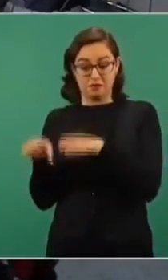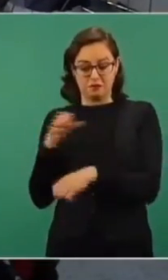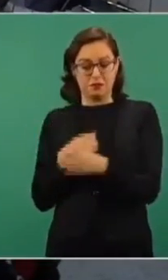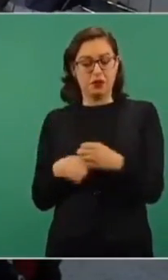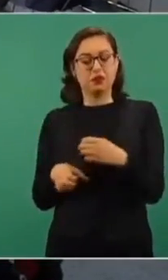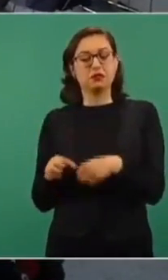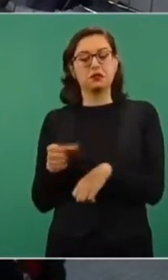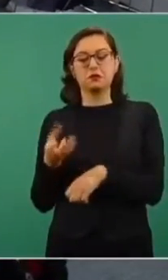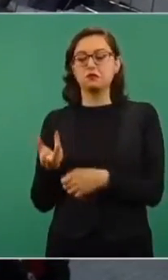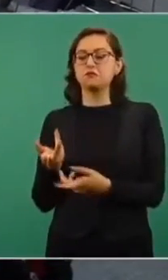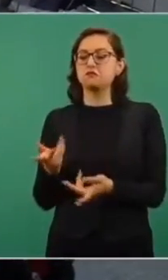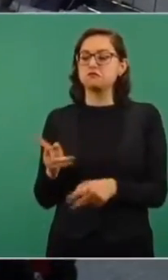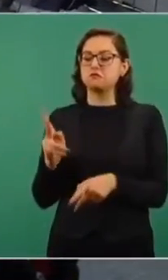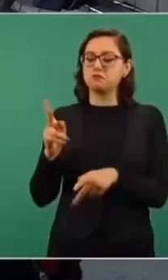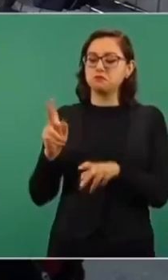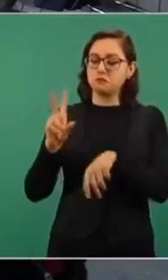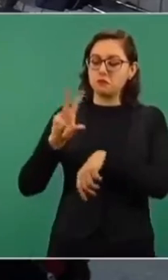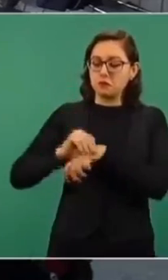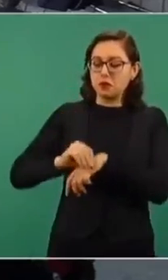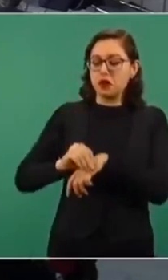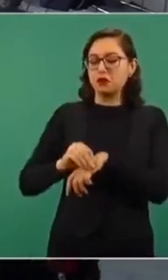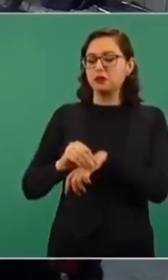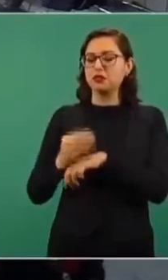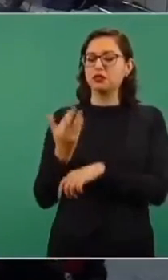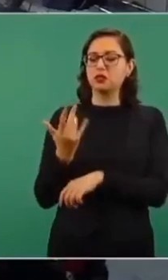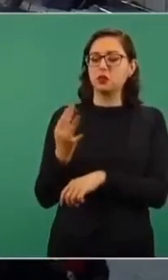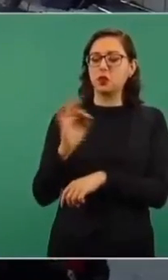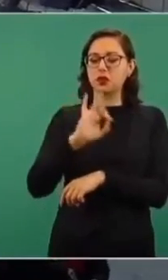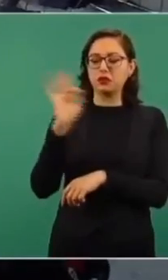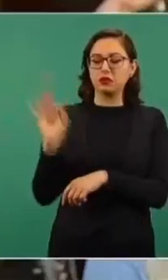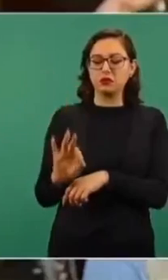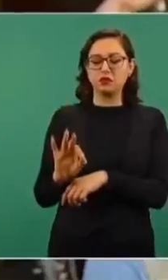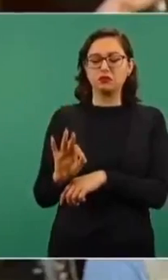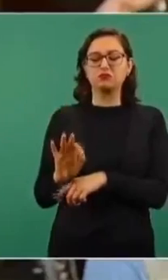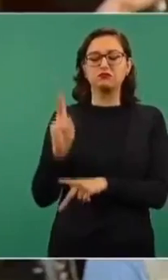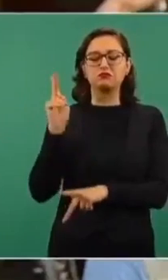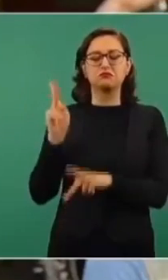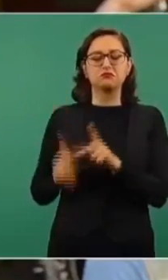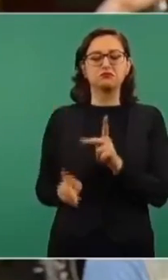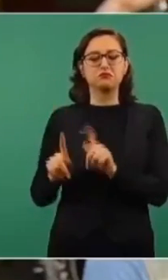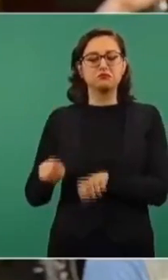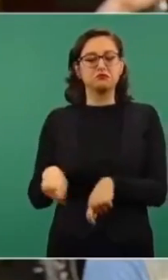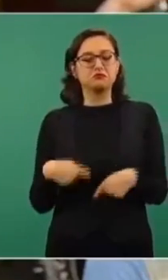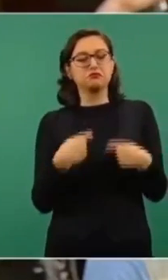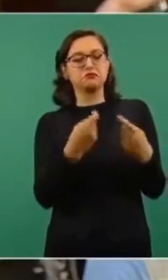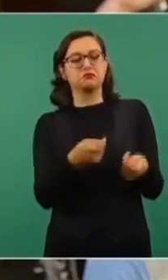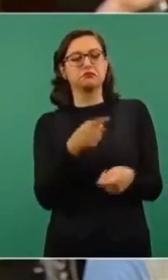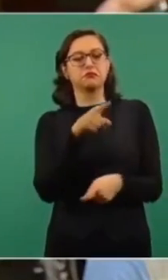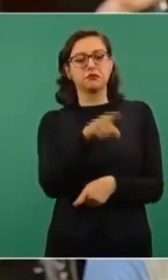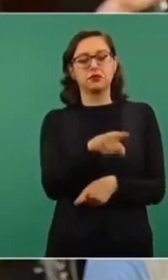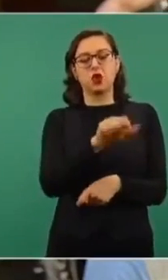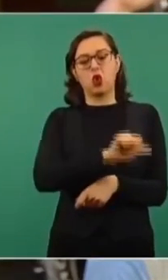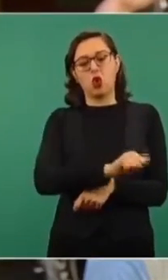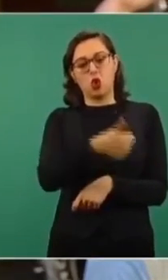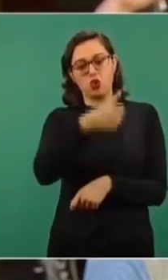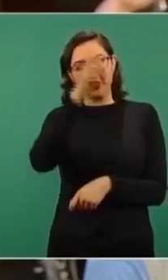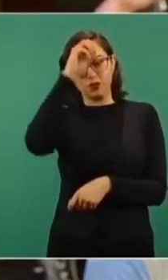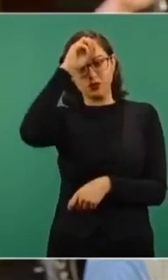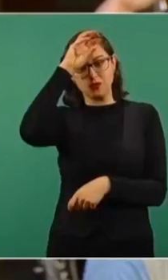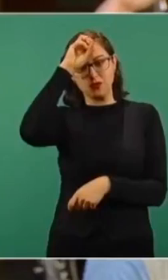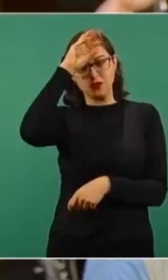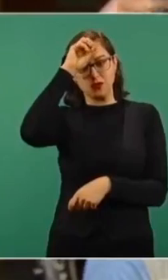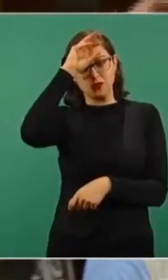vendió su participación del 50% a Deutsche Lithium,